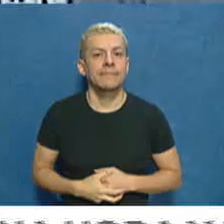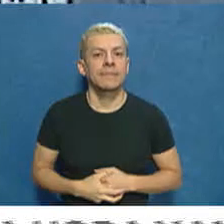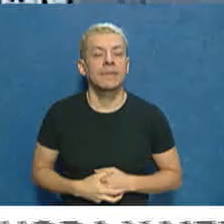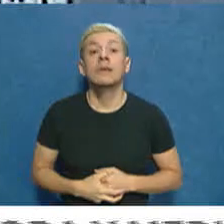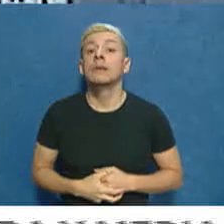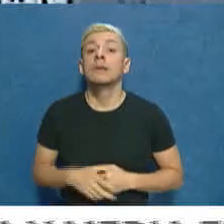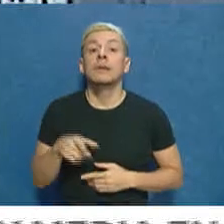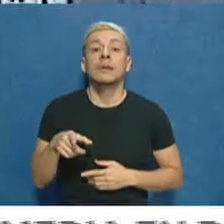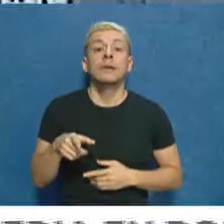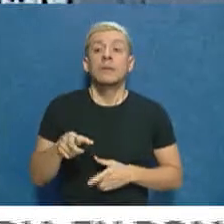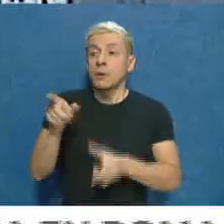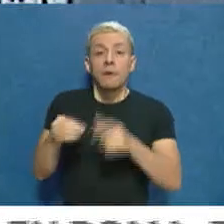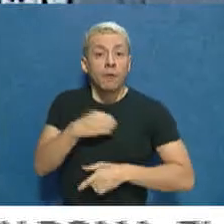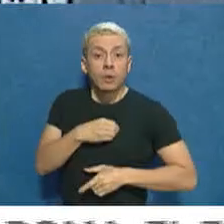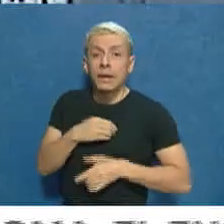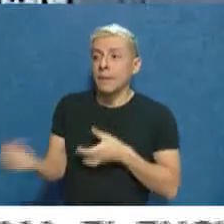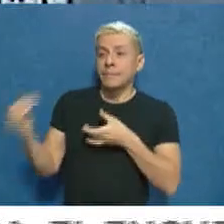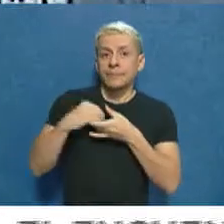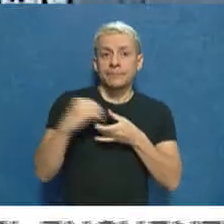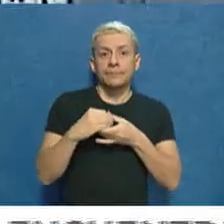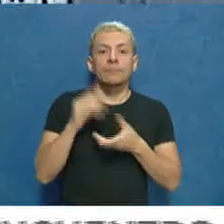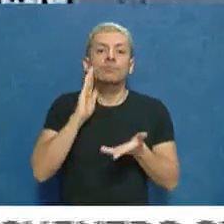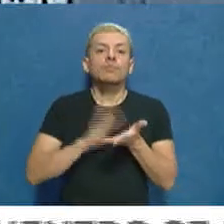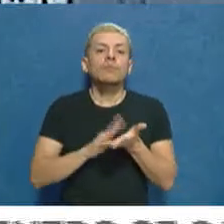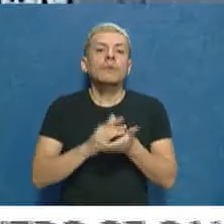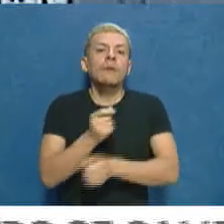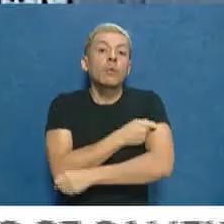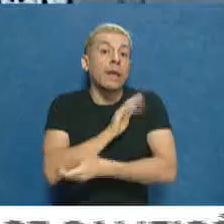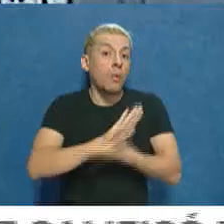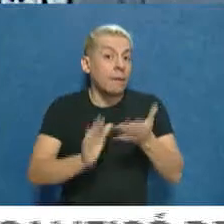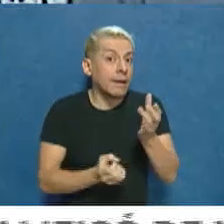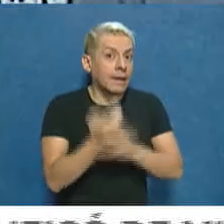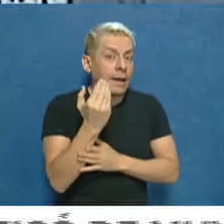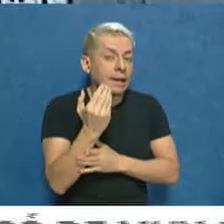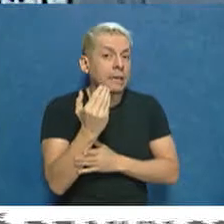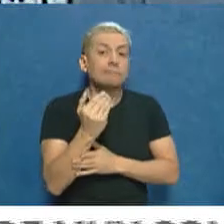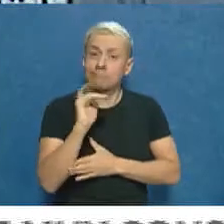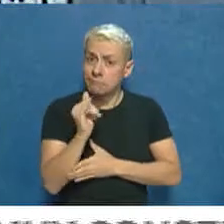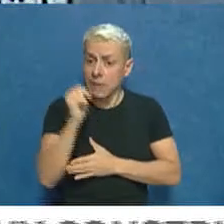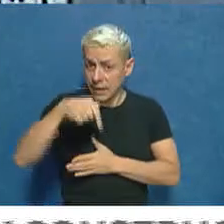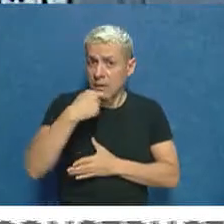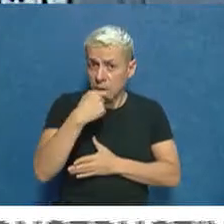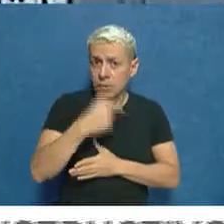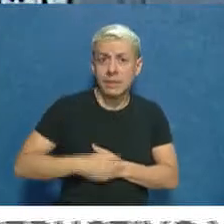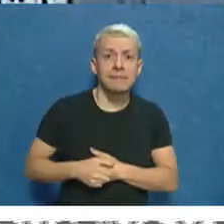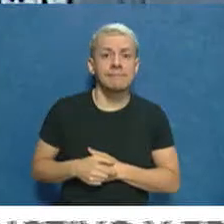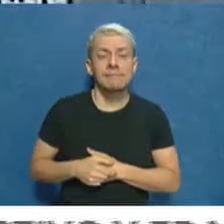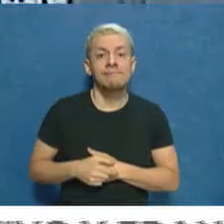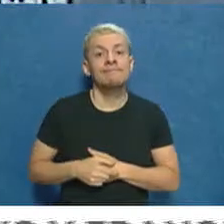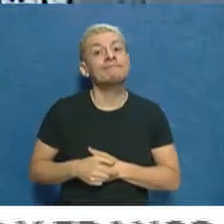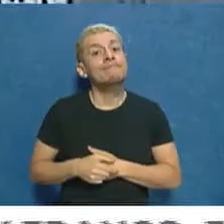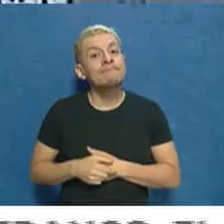y están reclutando voluntarios para los ensayos del desarrollo de una nueva vacuna. Es un reclutamiento que se está haciendo aquí en la provincia de Mendoza, así